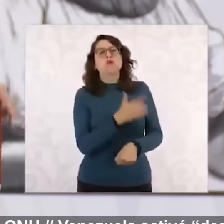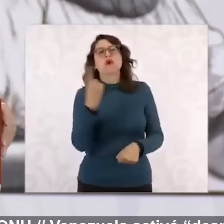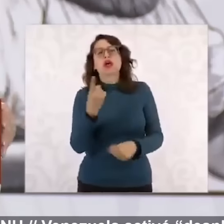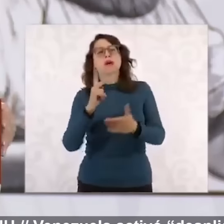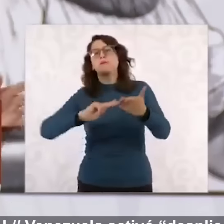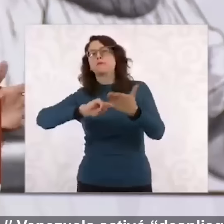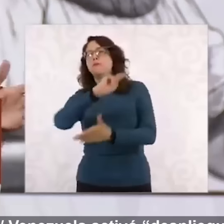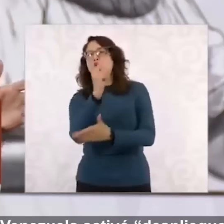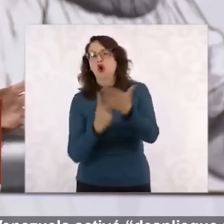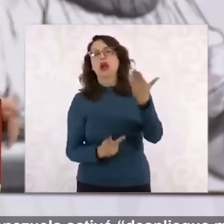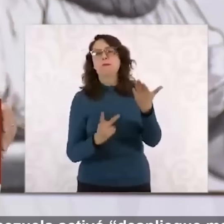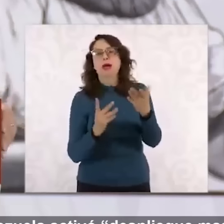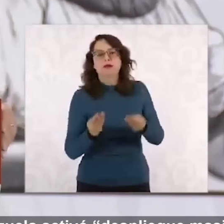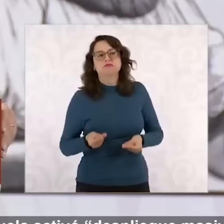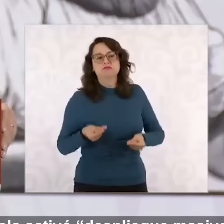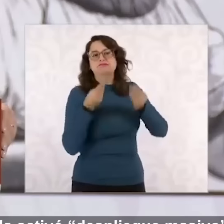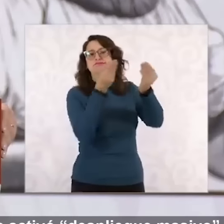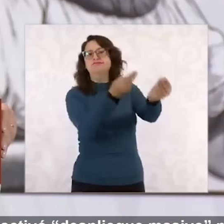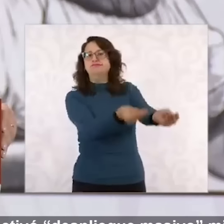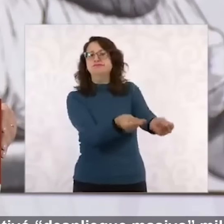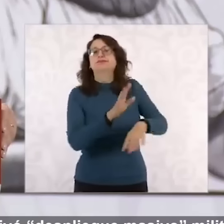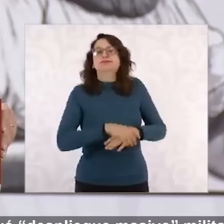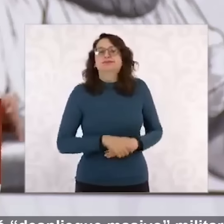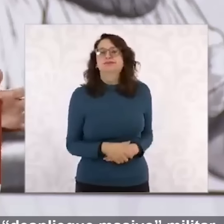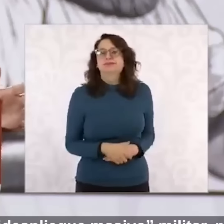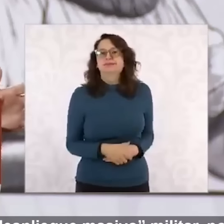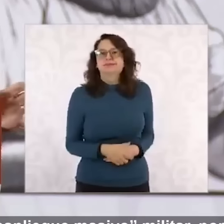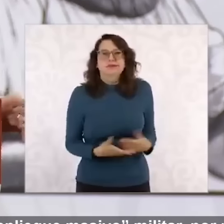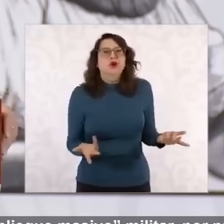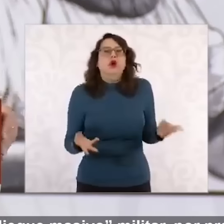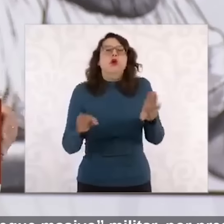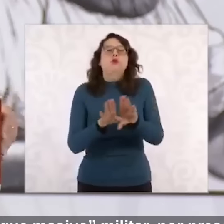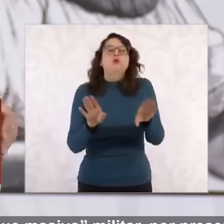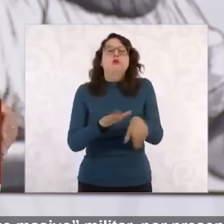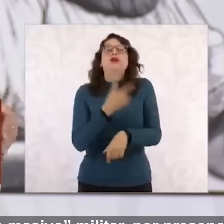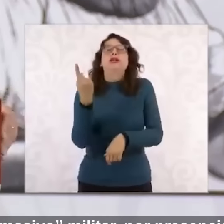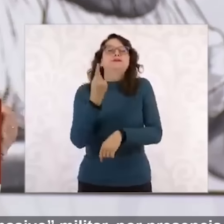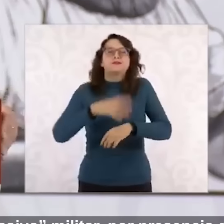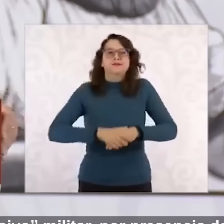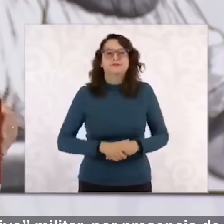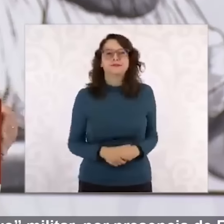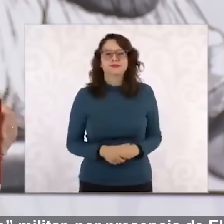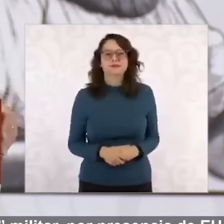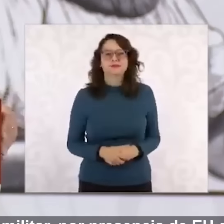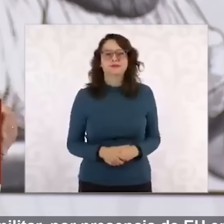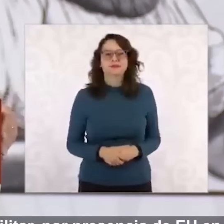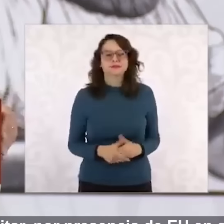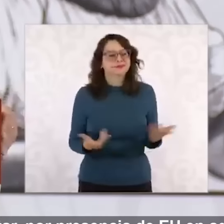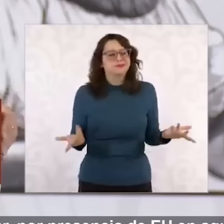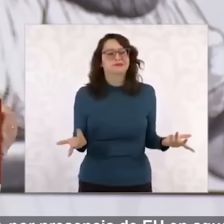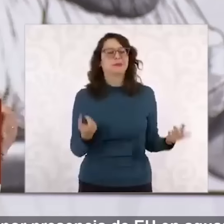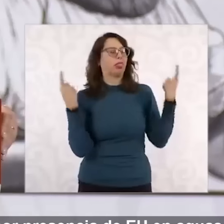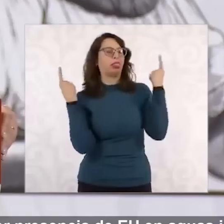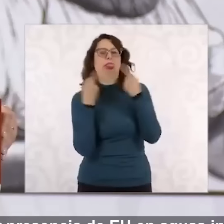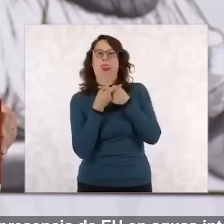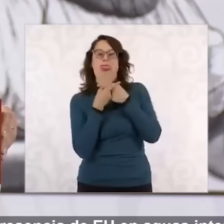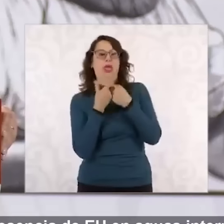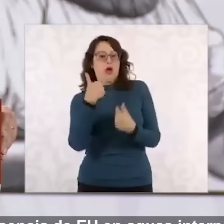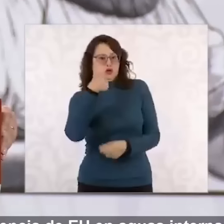también está en este grupo? Es decir, no hay